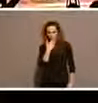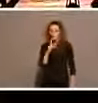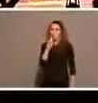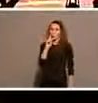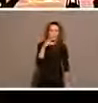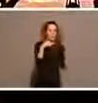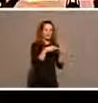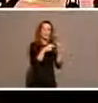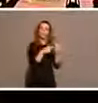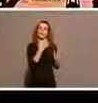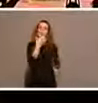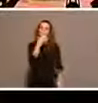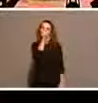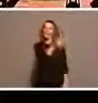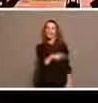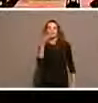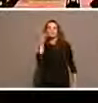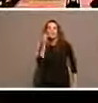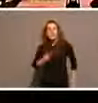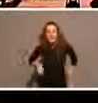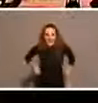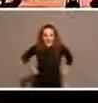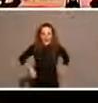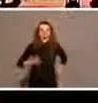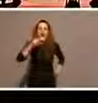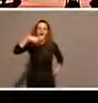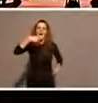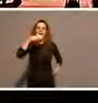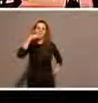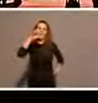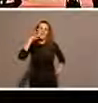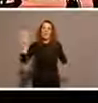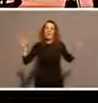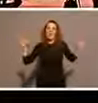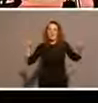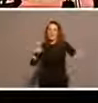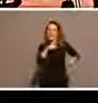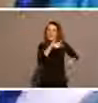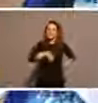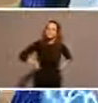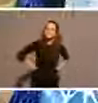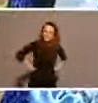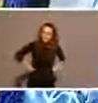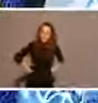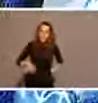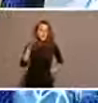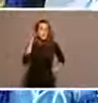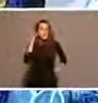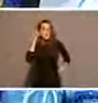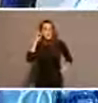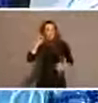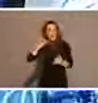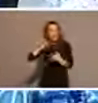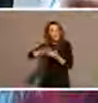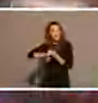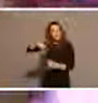Ejemplo de enchufada, Ángela Mena se llama, la mujer del